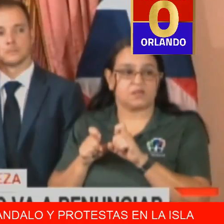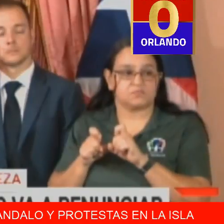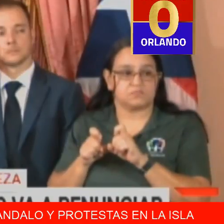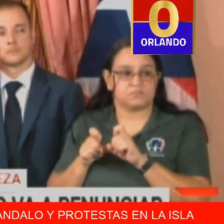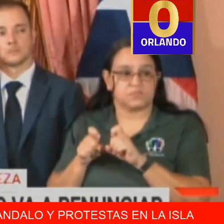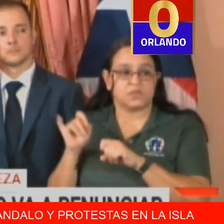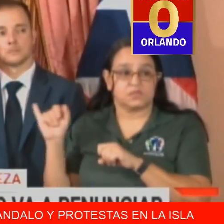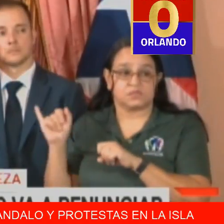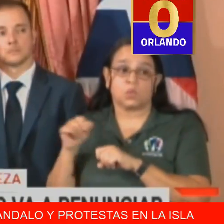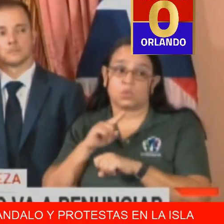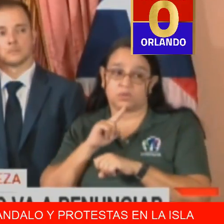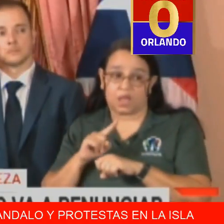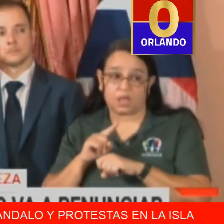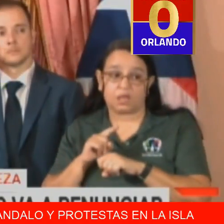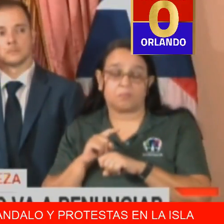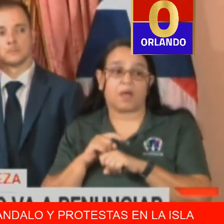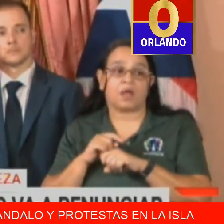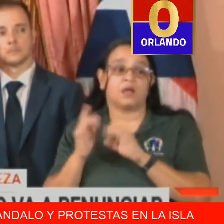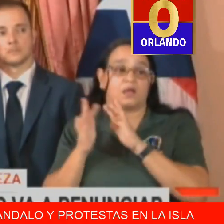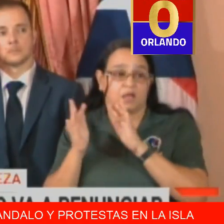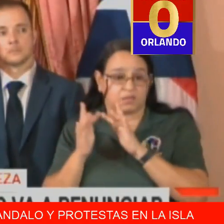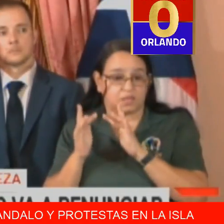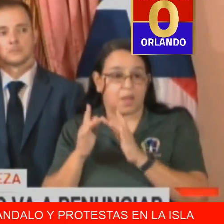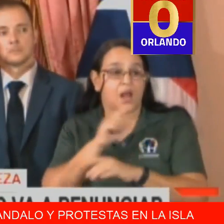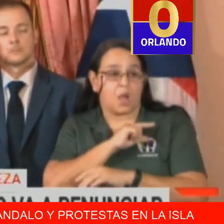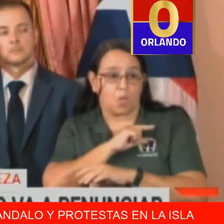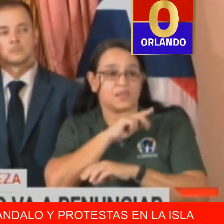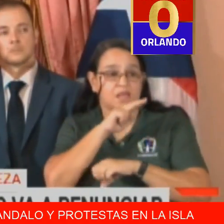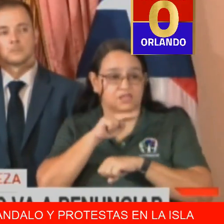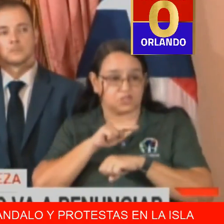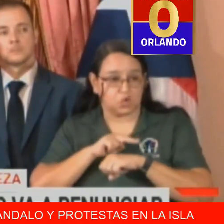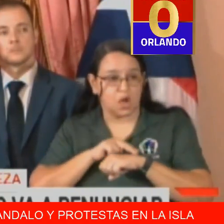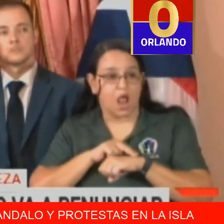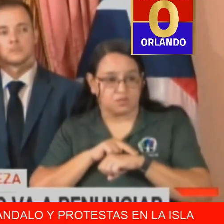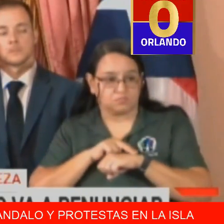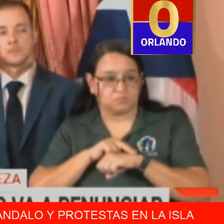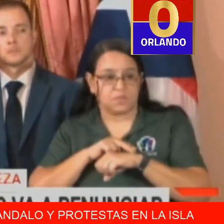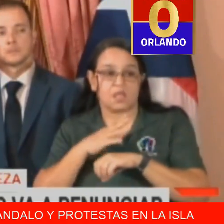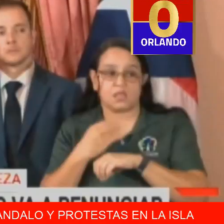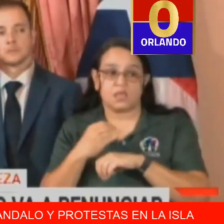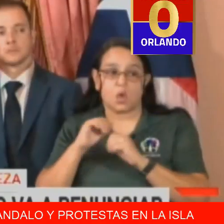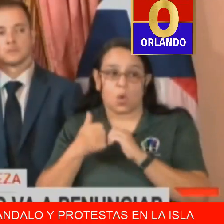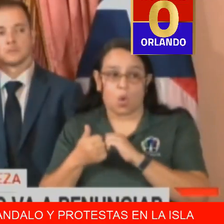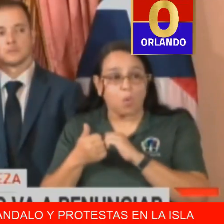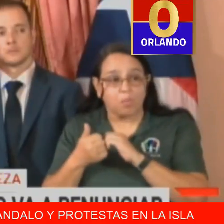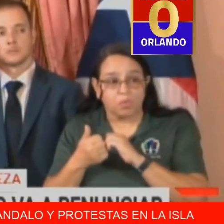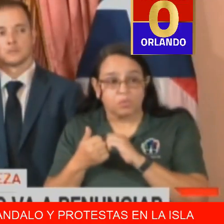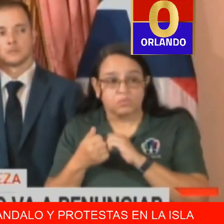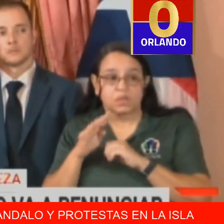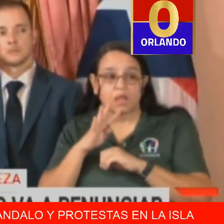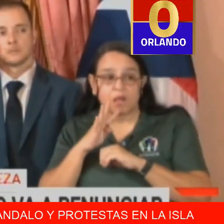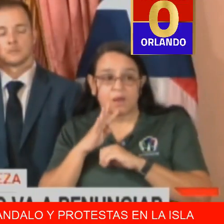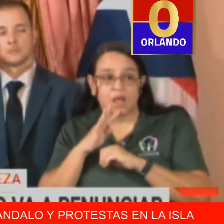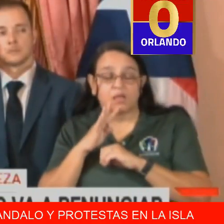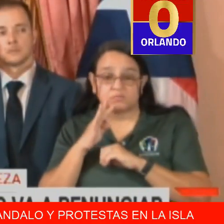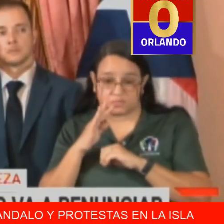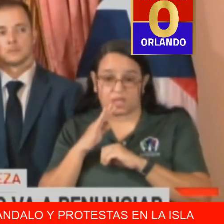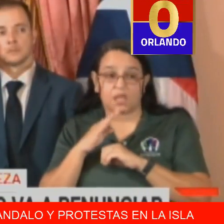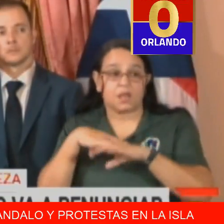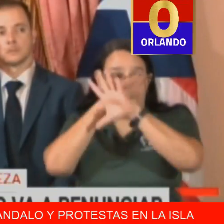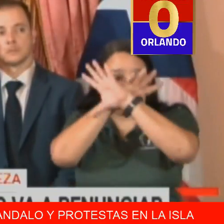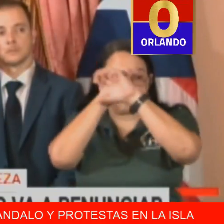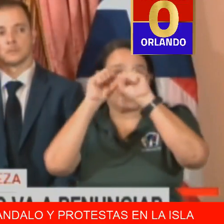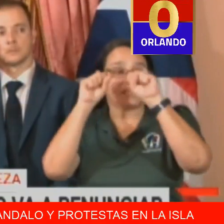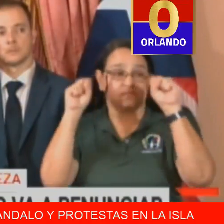a activar la Guardia Nacional con la intensificación de estas protestas. Segundo, ¿cómo reacciona a lo que ha dicho la Casa Blanca de que Trump tenía razón